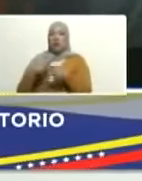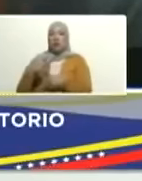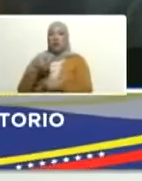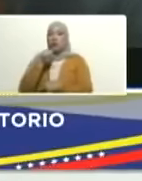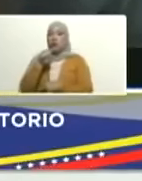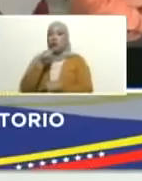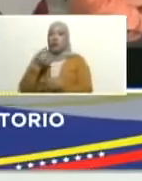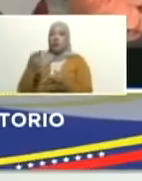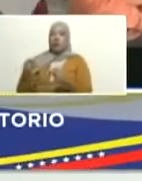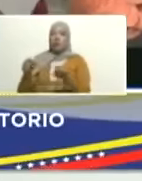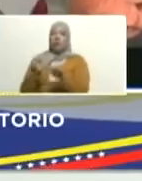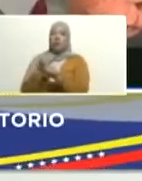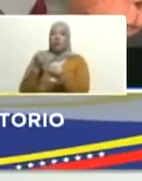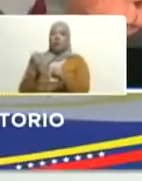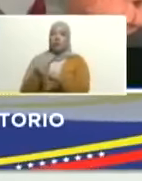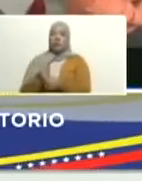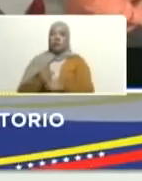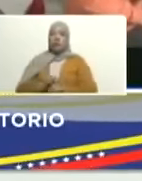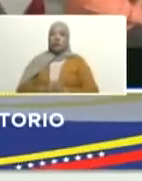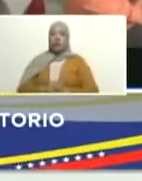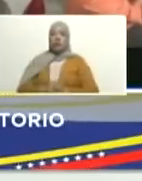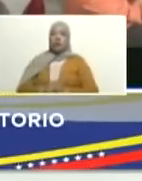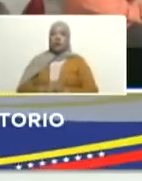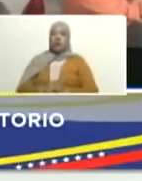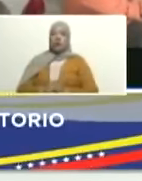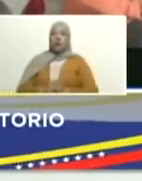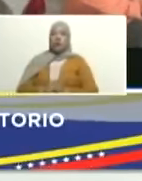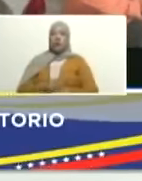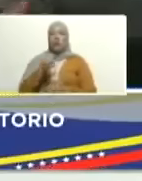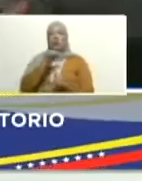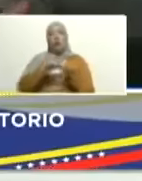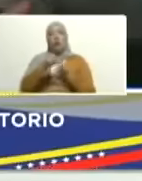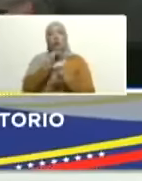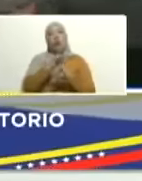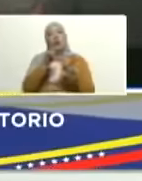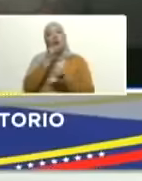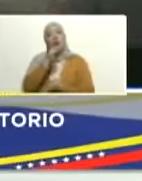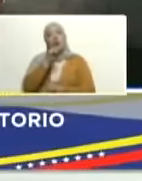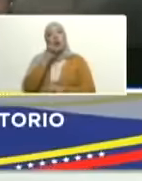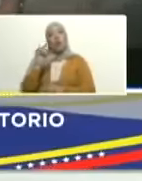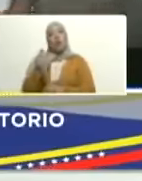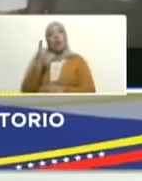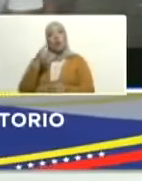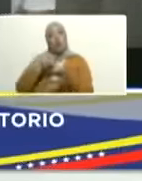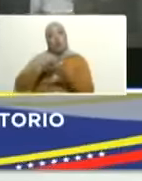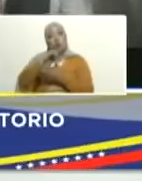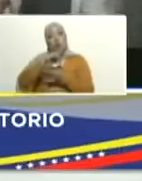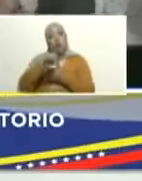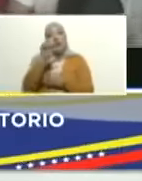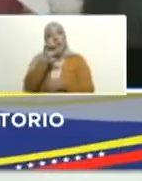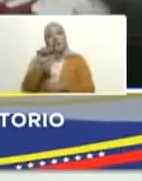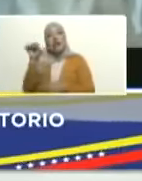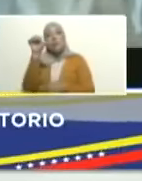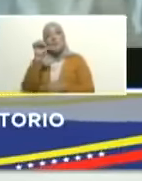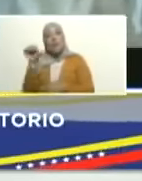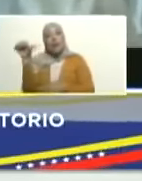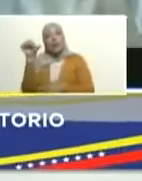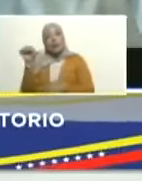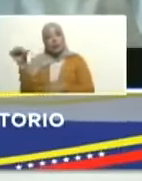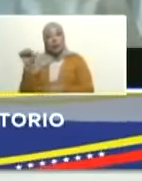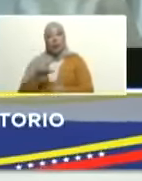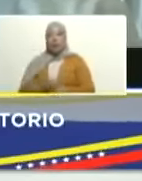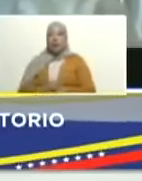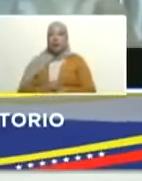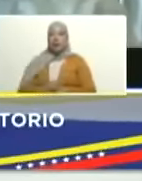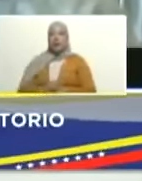sanciones criminales. Así que anuncio que ha llegado el primer vuelo, que va a ser semanal.